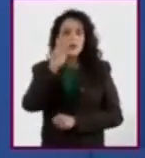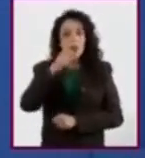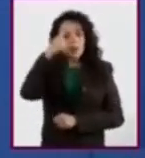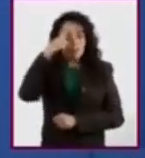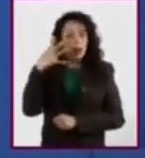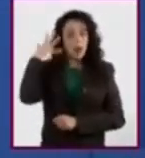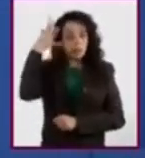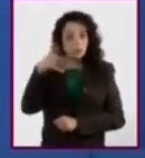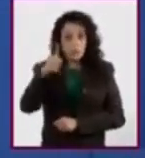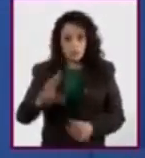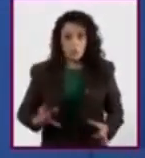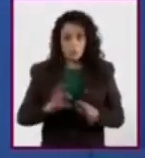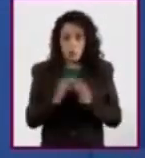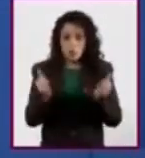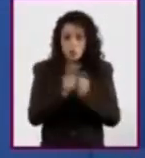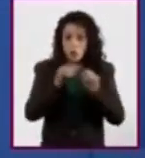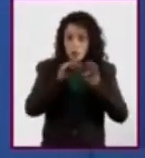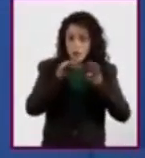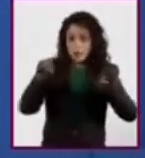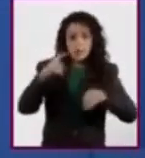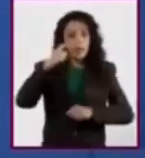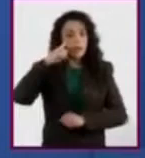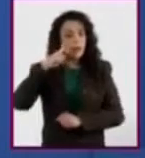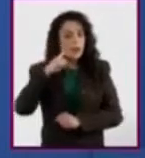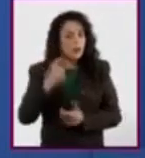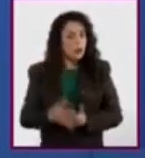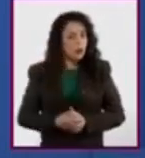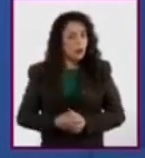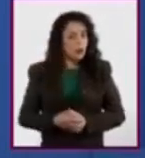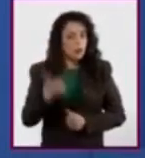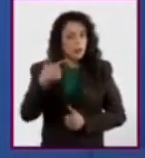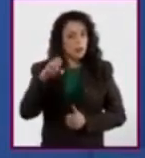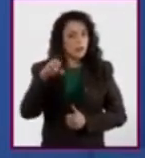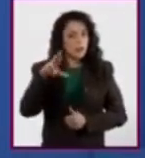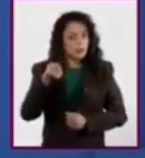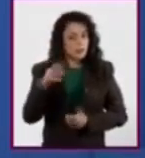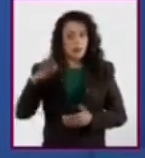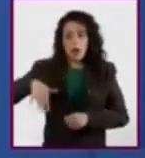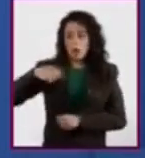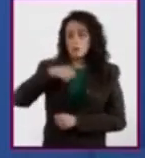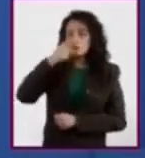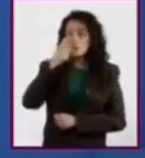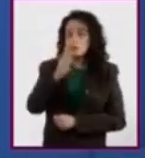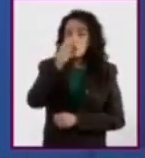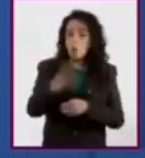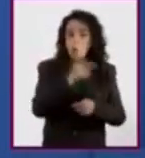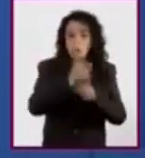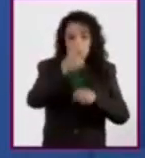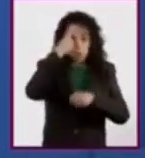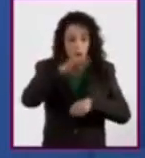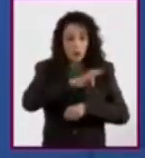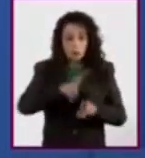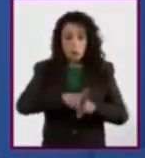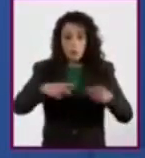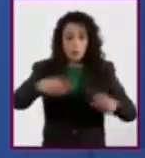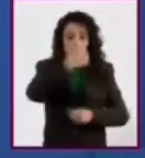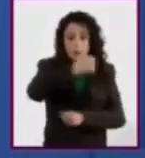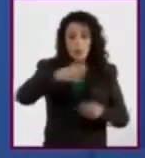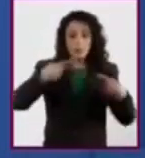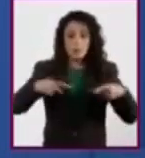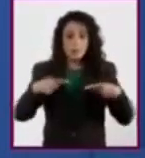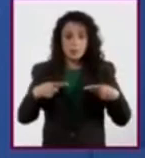género? Como comenté, las condiciones y oportunidades para el desarrollo de cada persona no deben